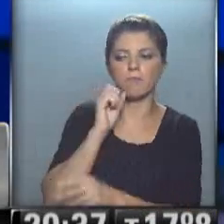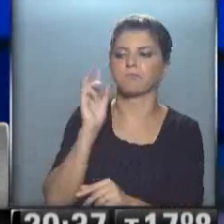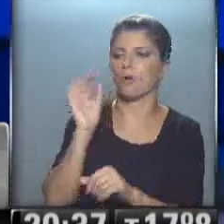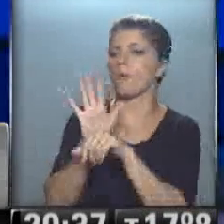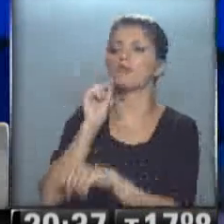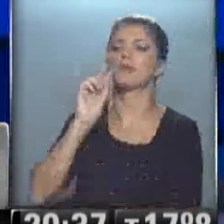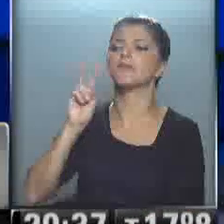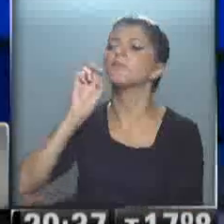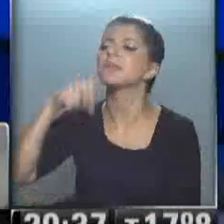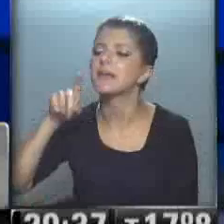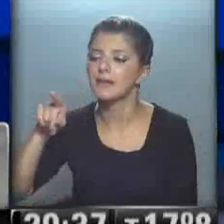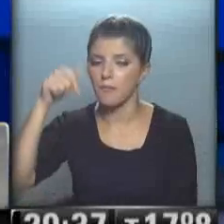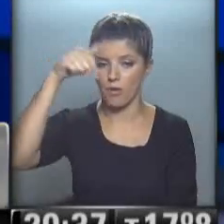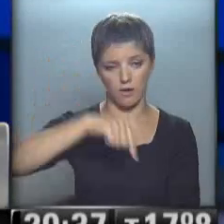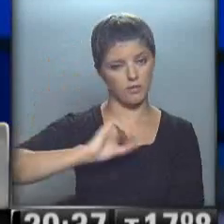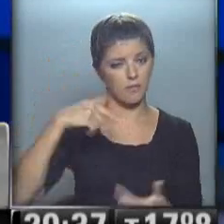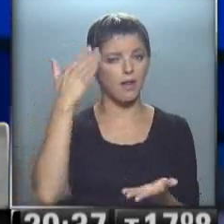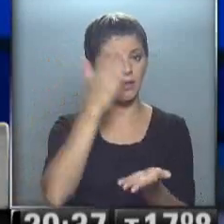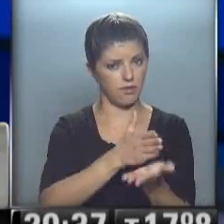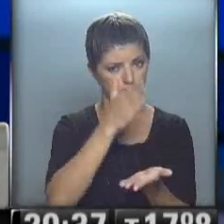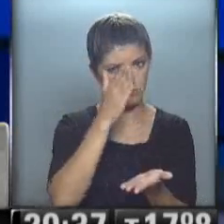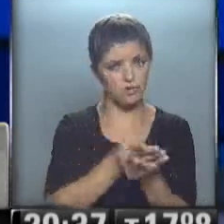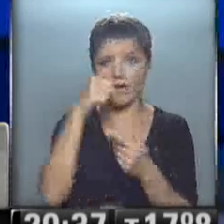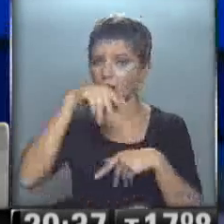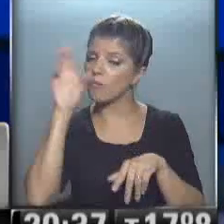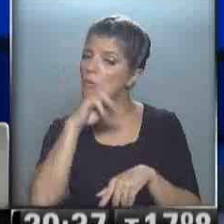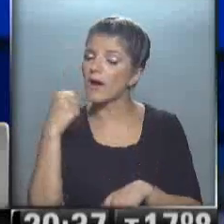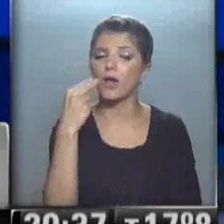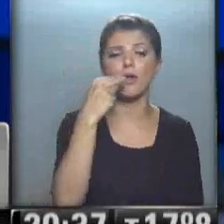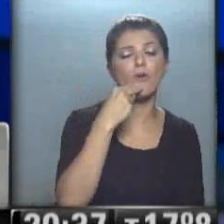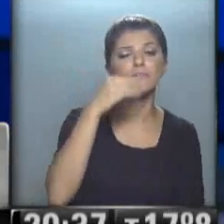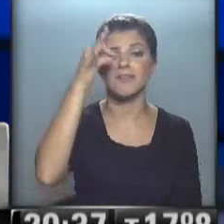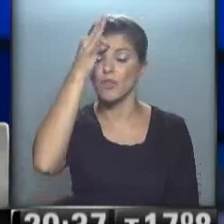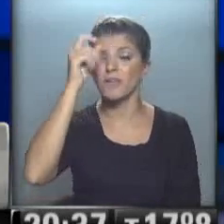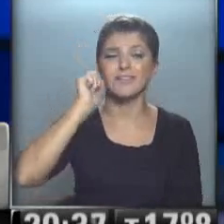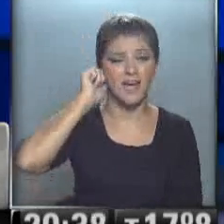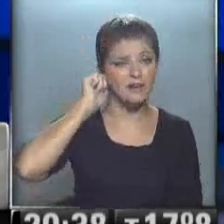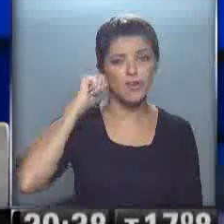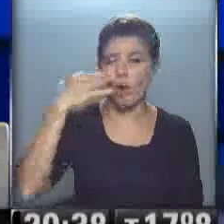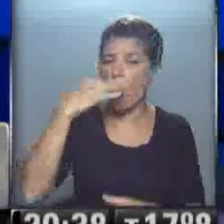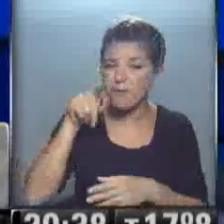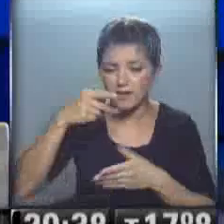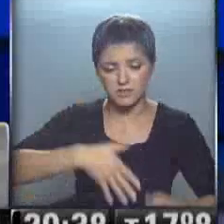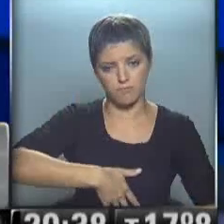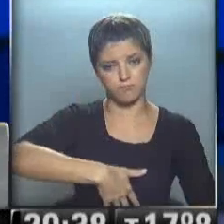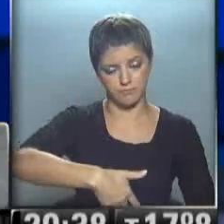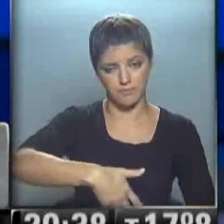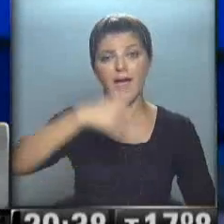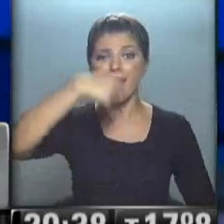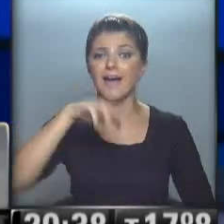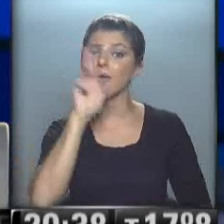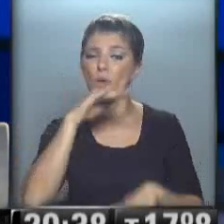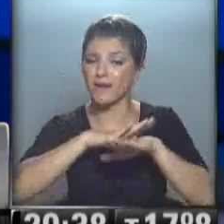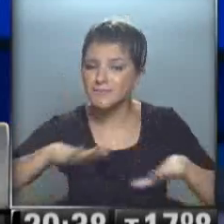Nigeria, pero aquí hay derecho de pernada, aquí hay niñas que a los 11, 12 años son obligadas a ser madres, aquí hay niñas que